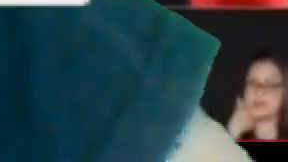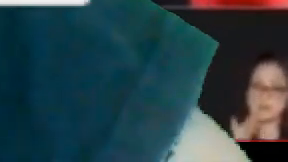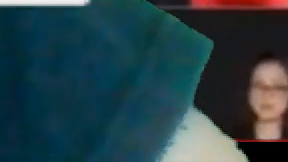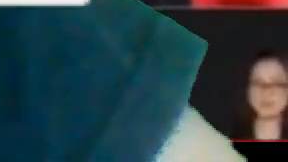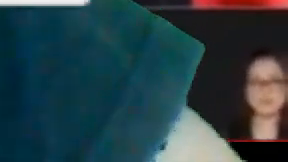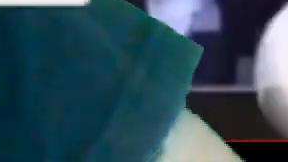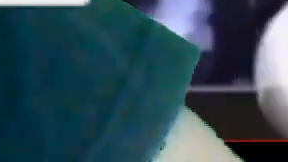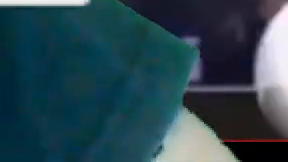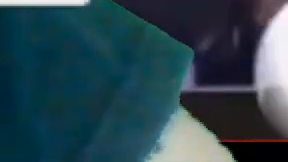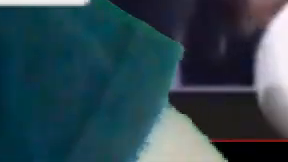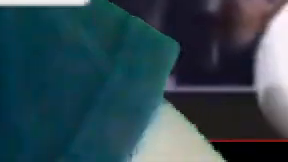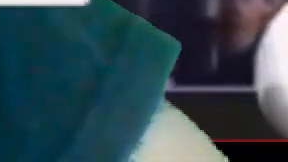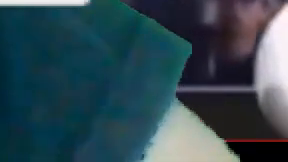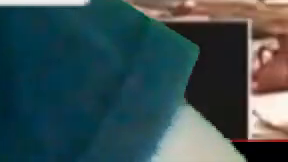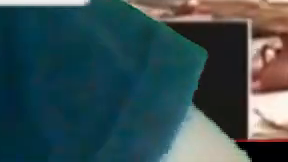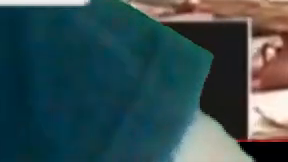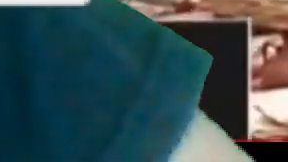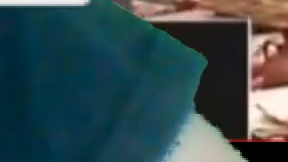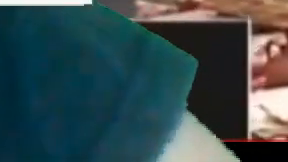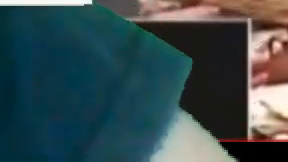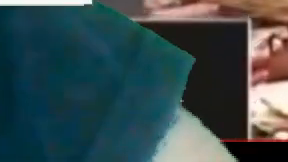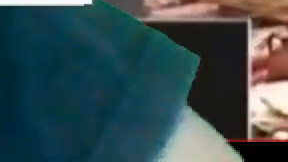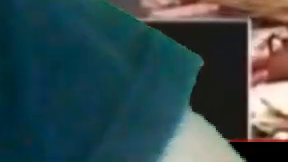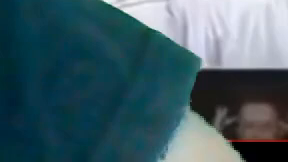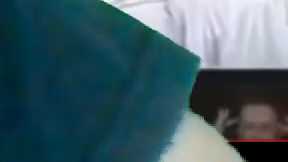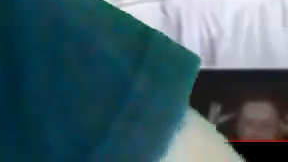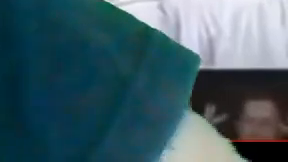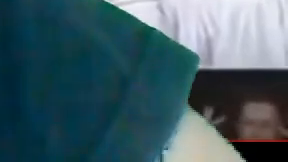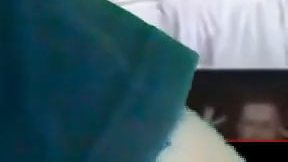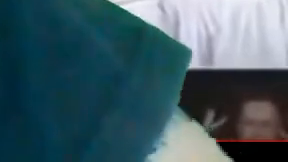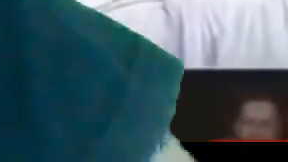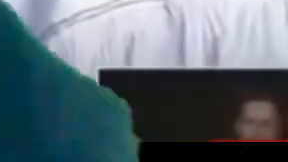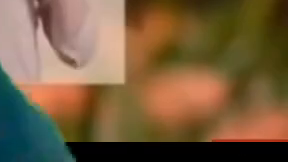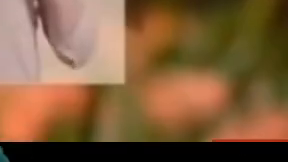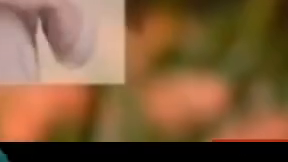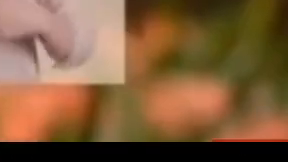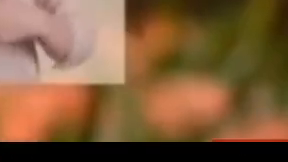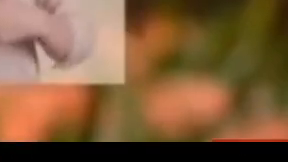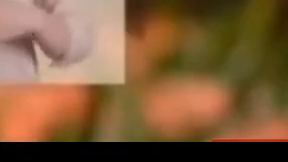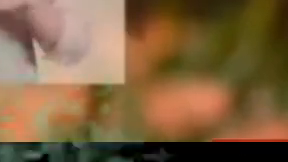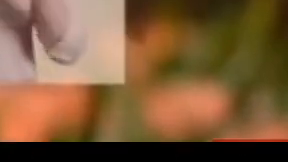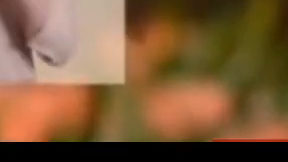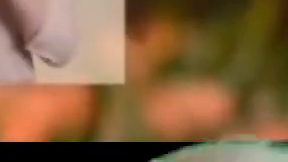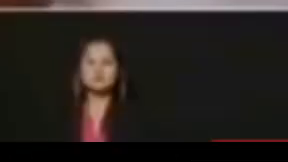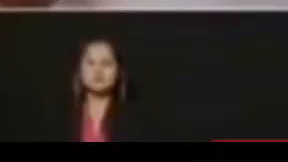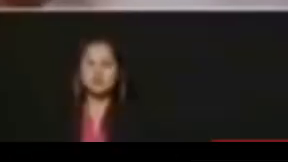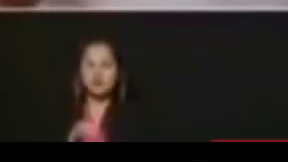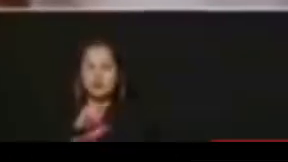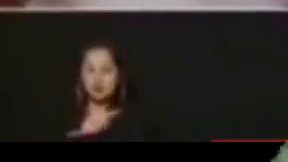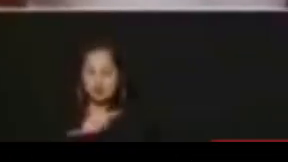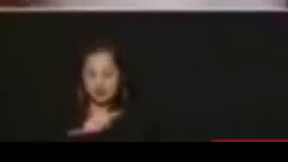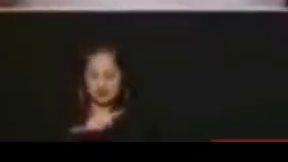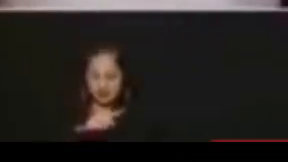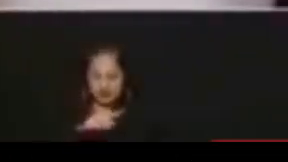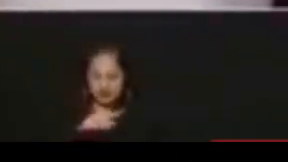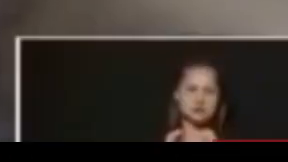estaba hablando sobre la austeridad y esto y lo otro. Y se le ocurre sacar la cartera. O